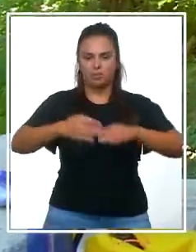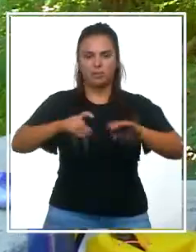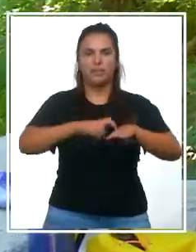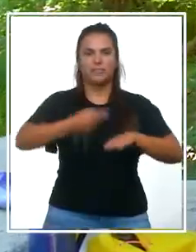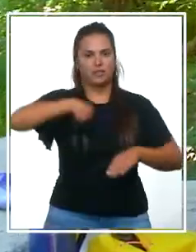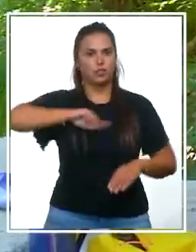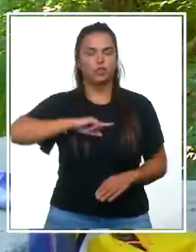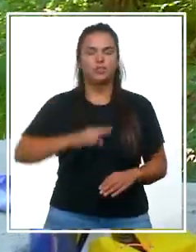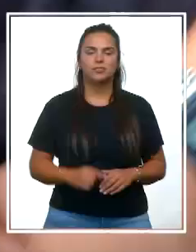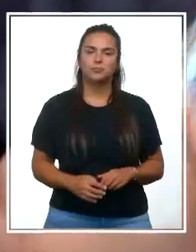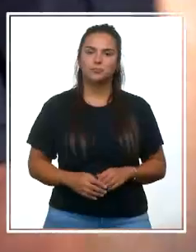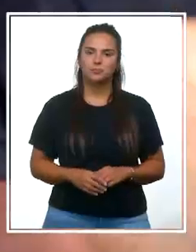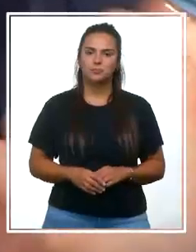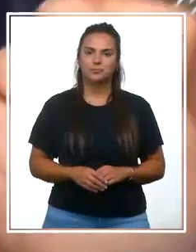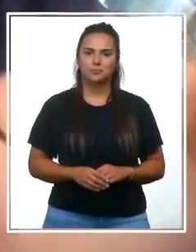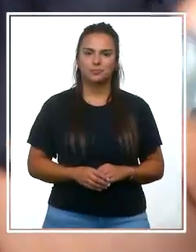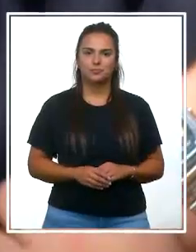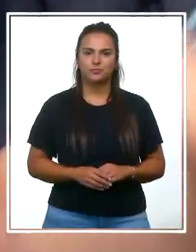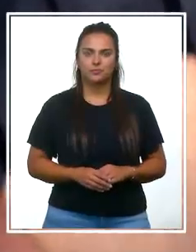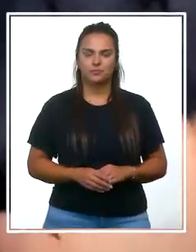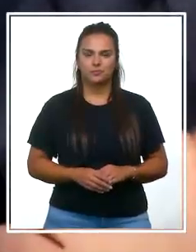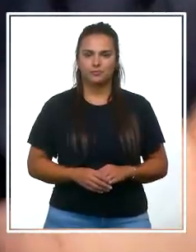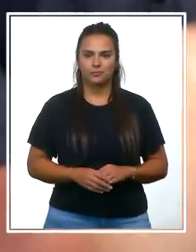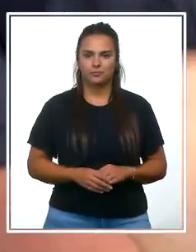nuestras características.